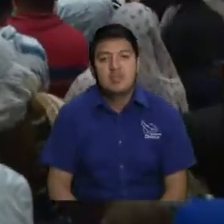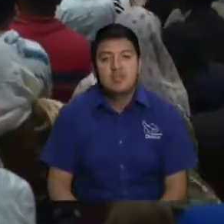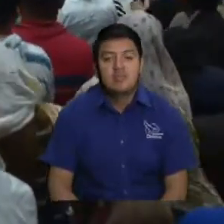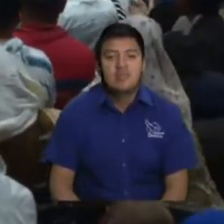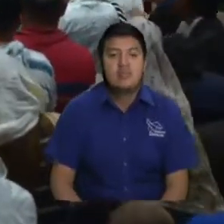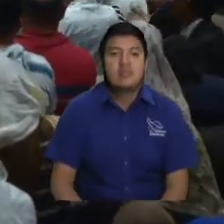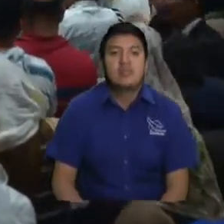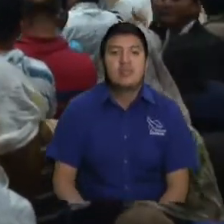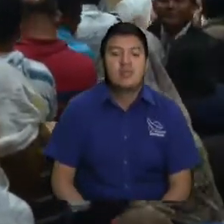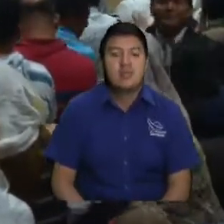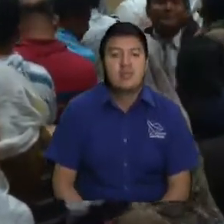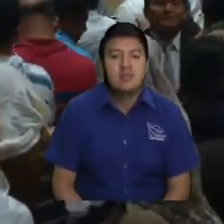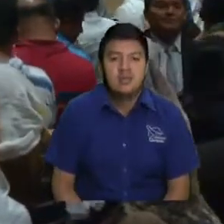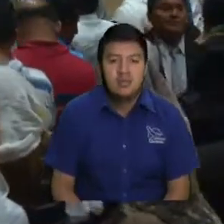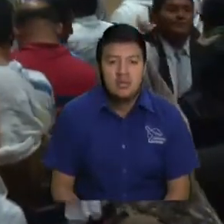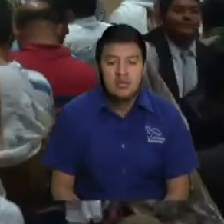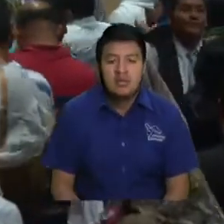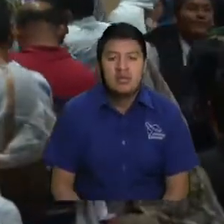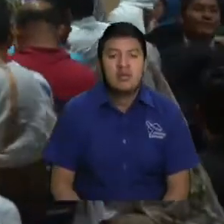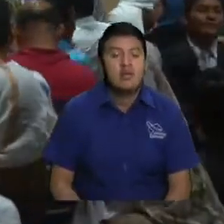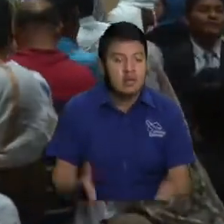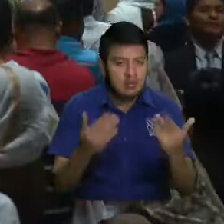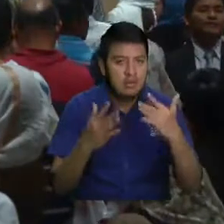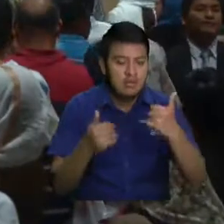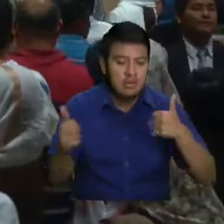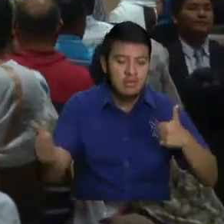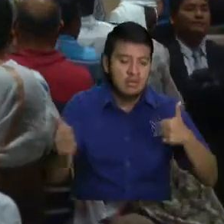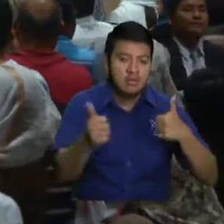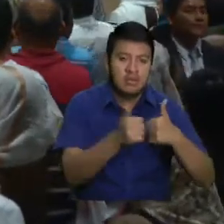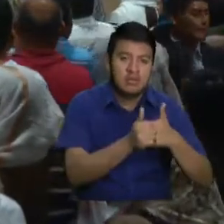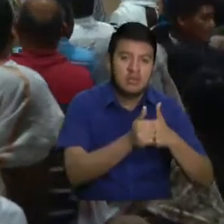Acércate. Eso es, acércate tú.